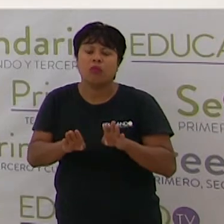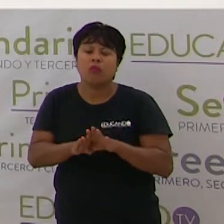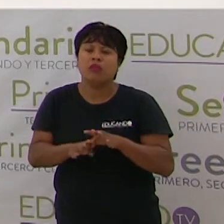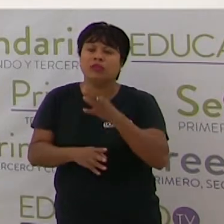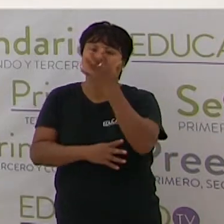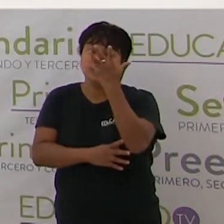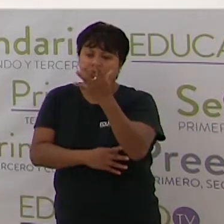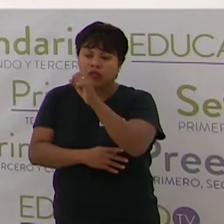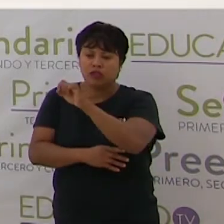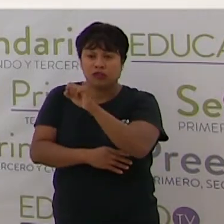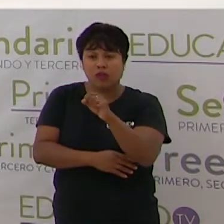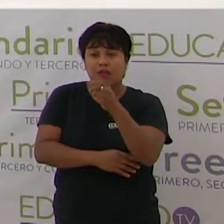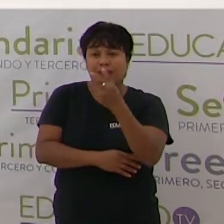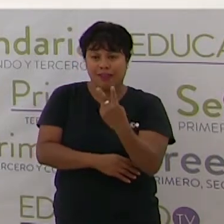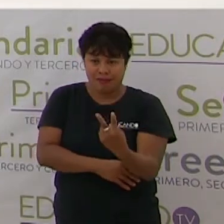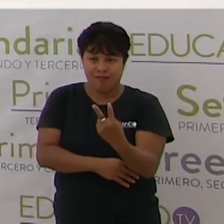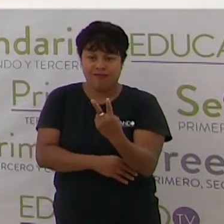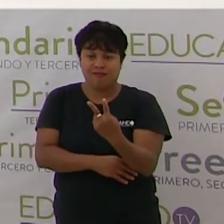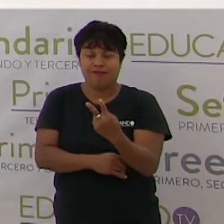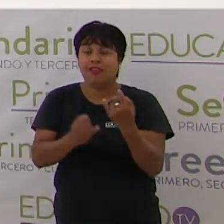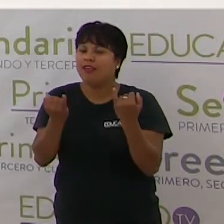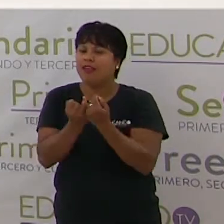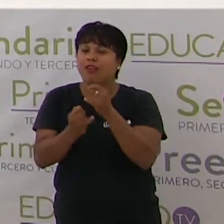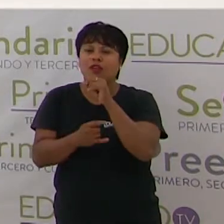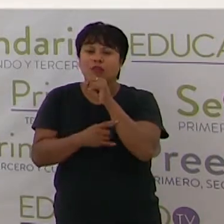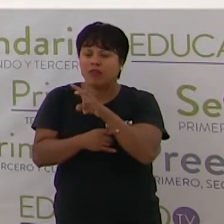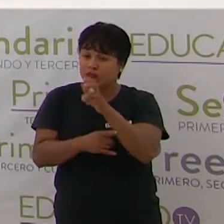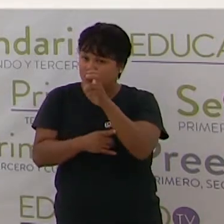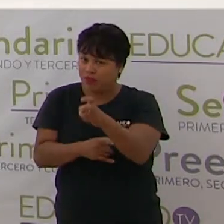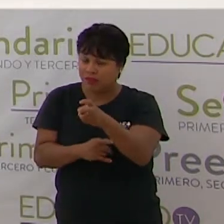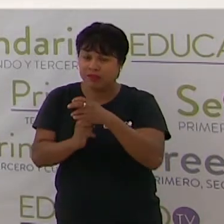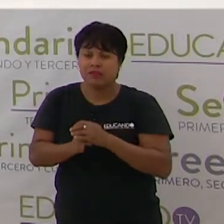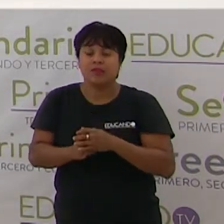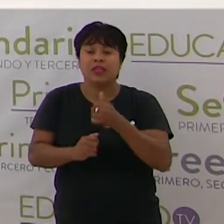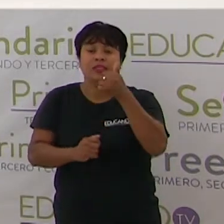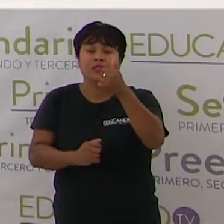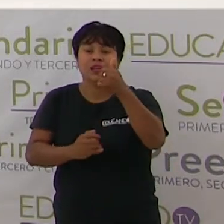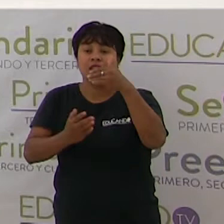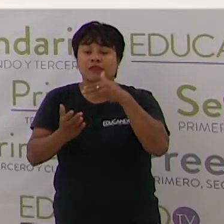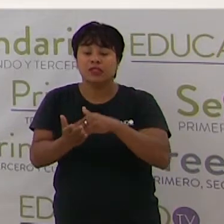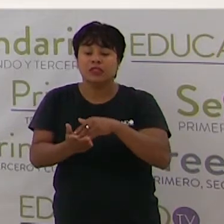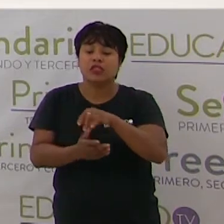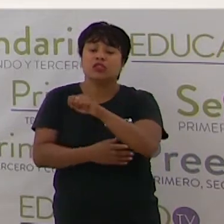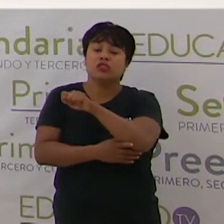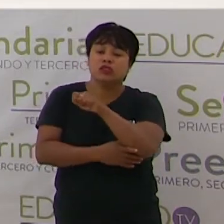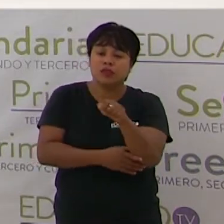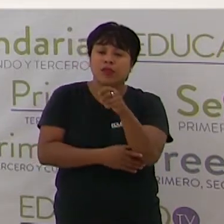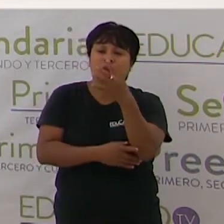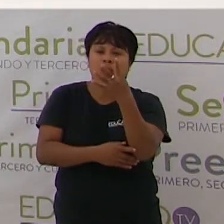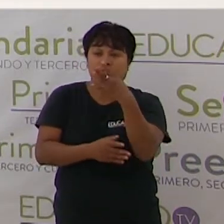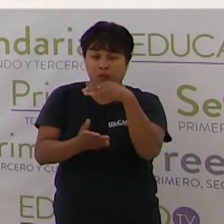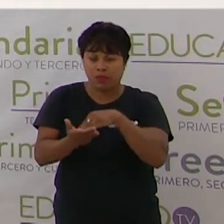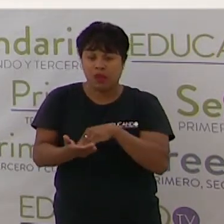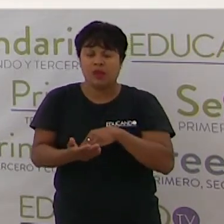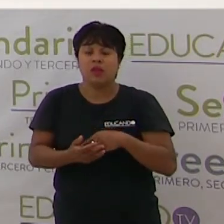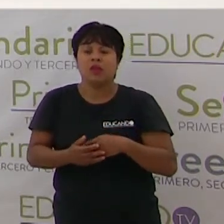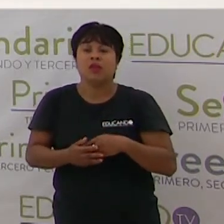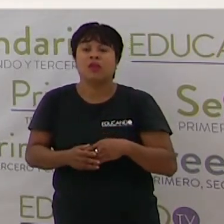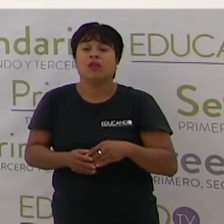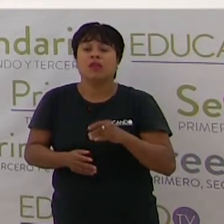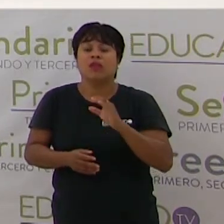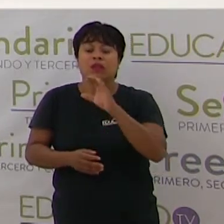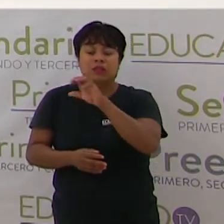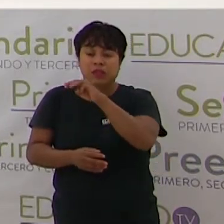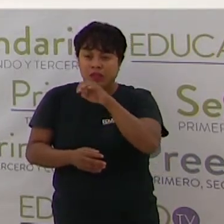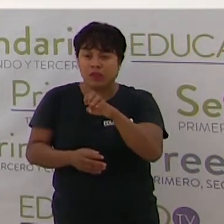sobre 2. Lo mismo como acá, que es 6.000 sobre 4.000, 6.283.2